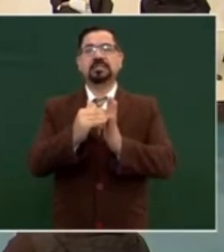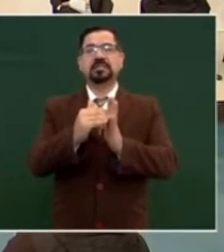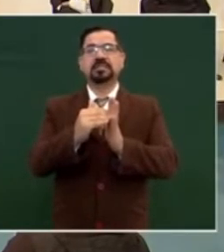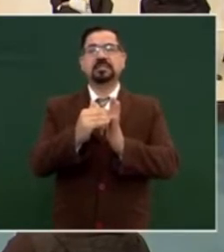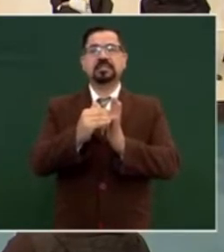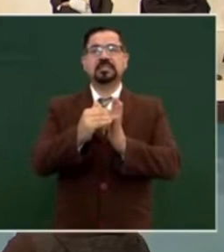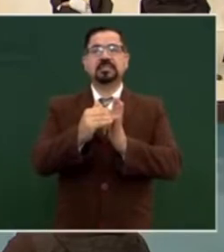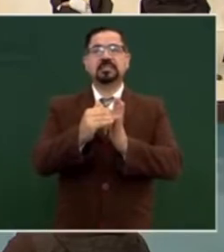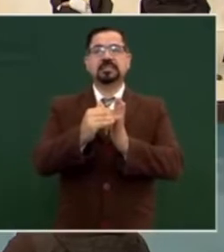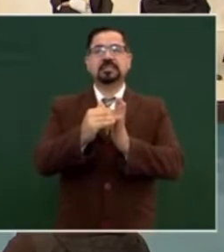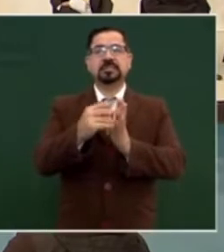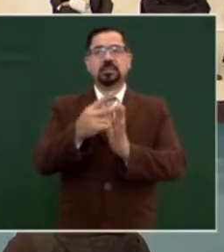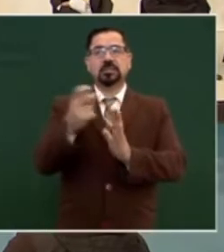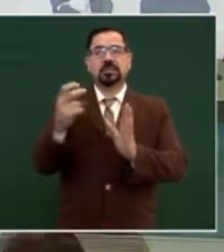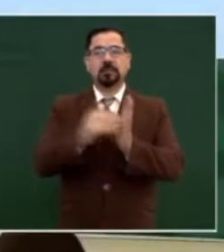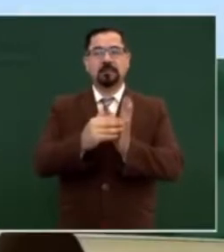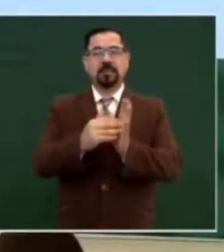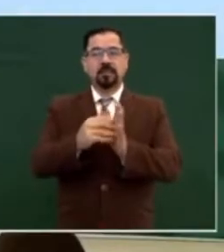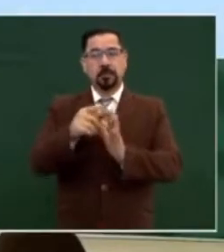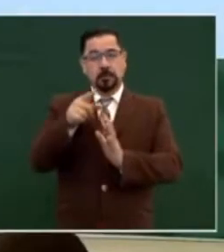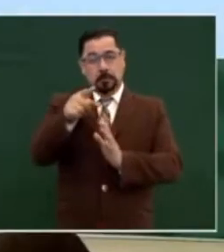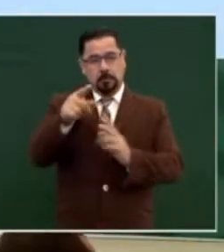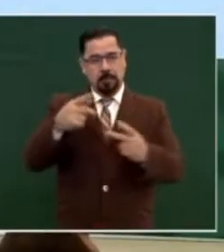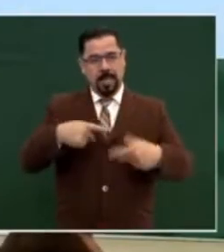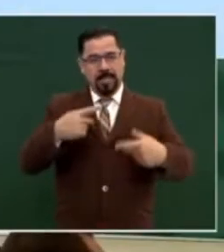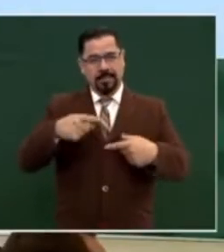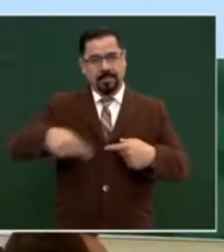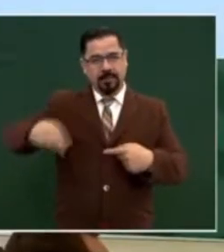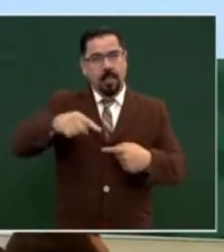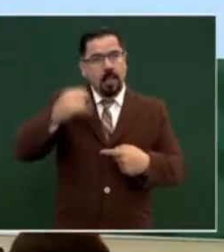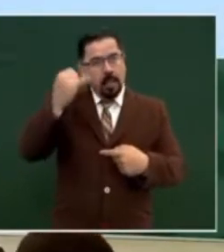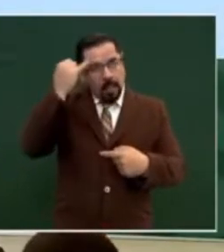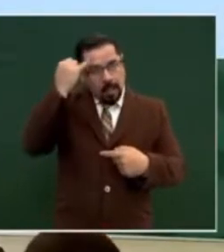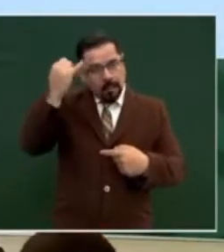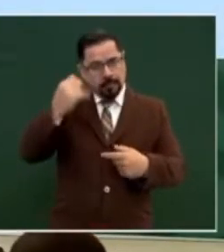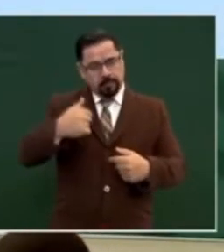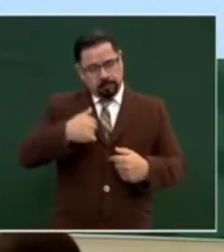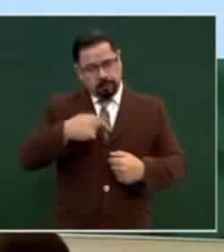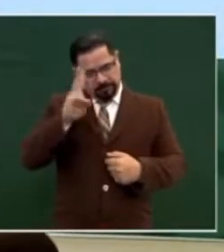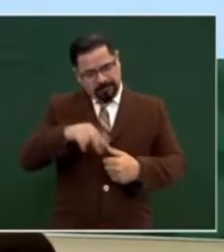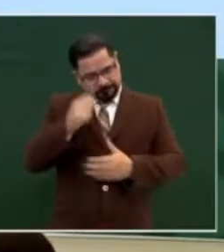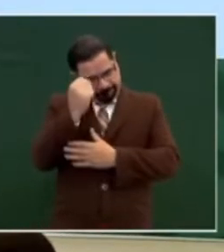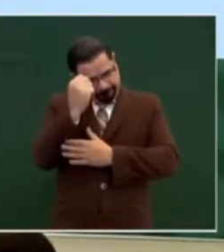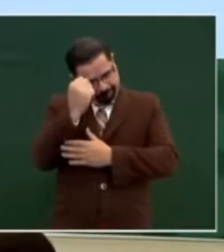pero para que la gente tenga una idea que me da hasta pena